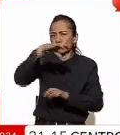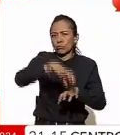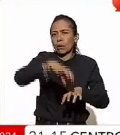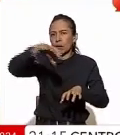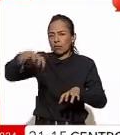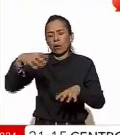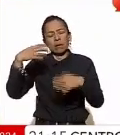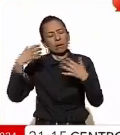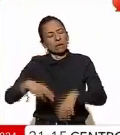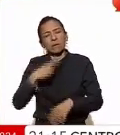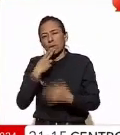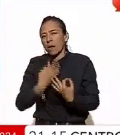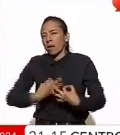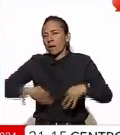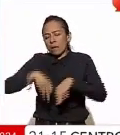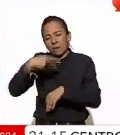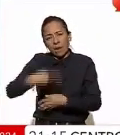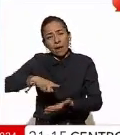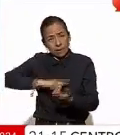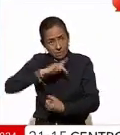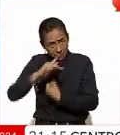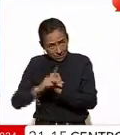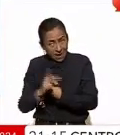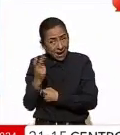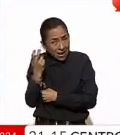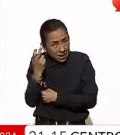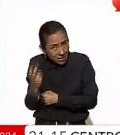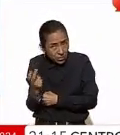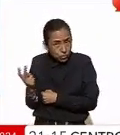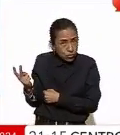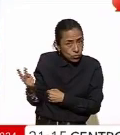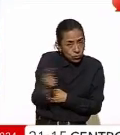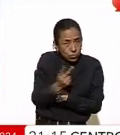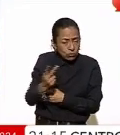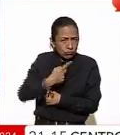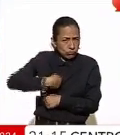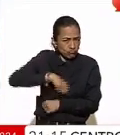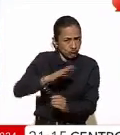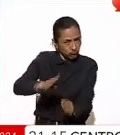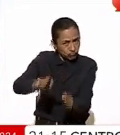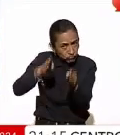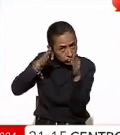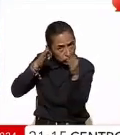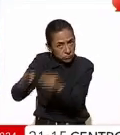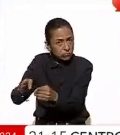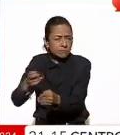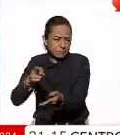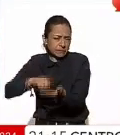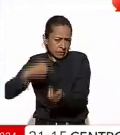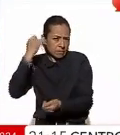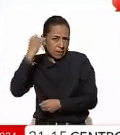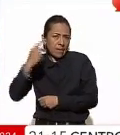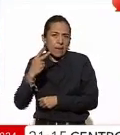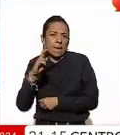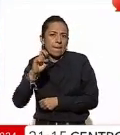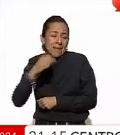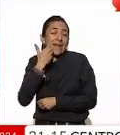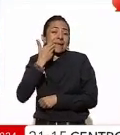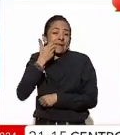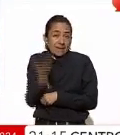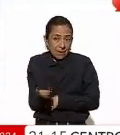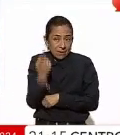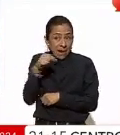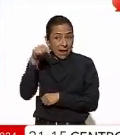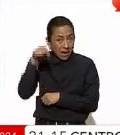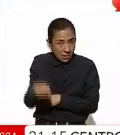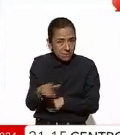de suma relevancia para el país, que son a los que nos abocaríamos, o al menos así está en el plan establecido, a tratar de